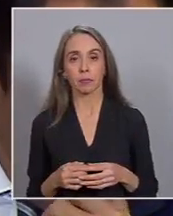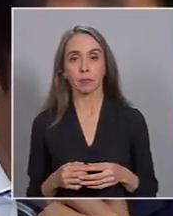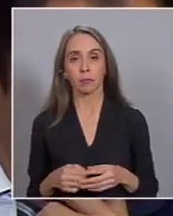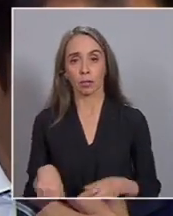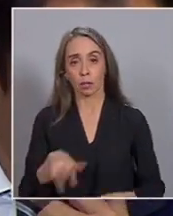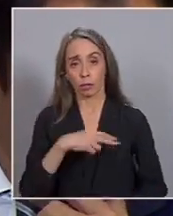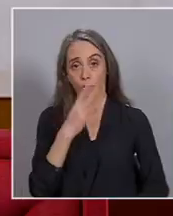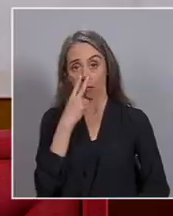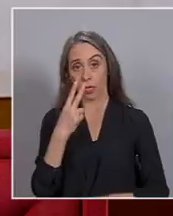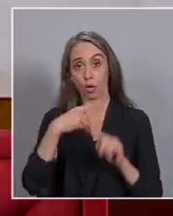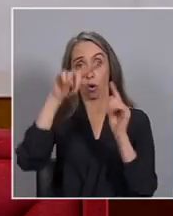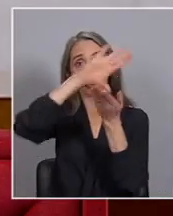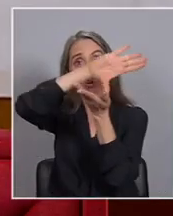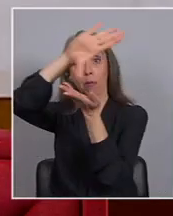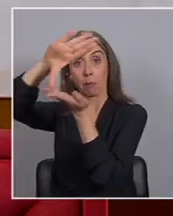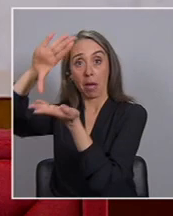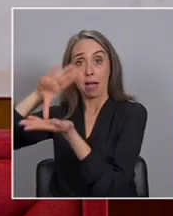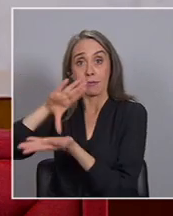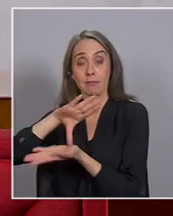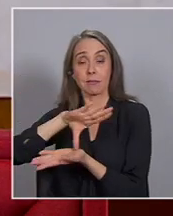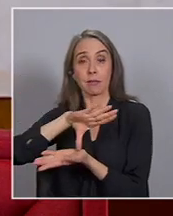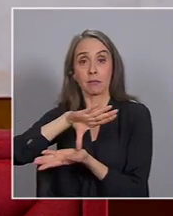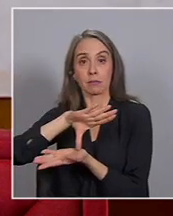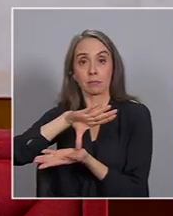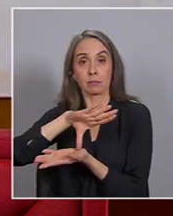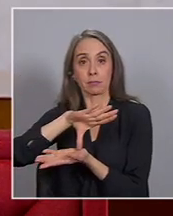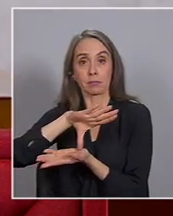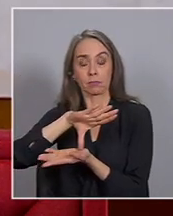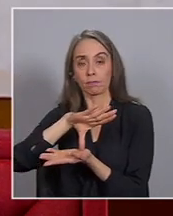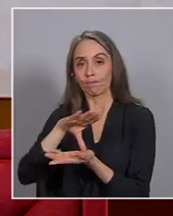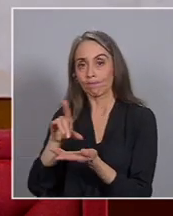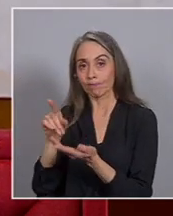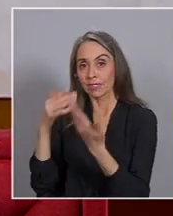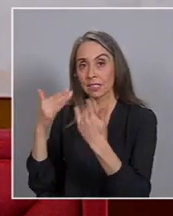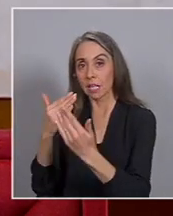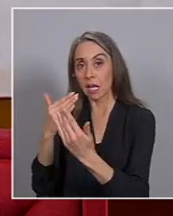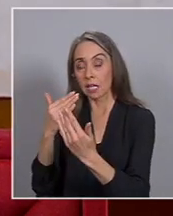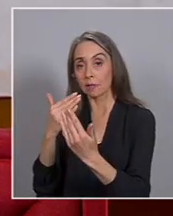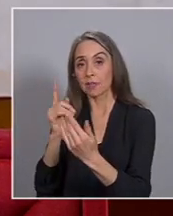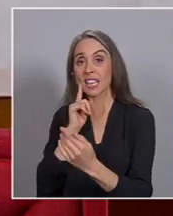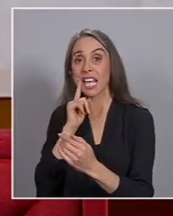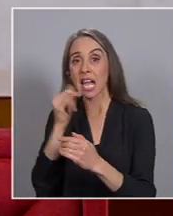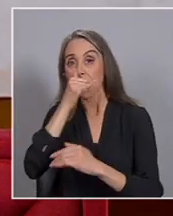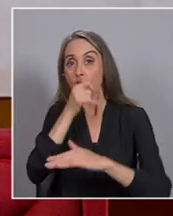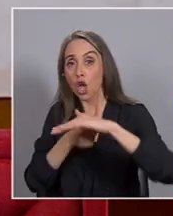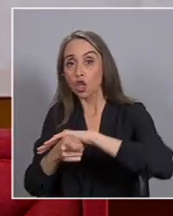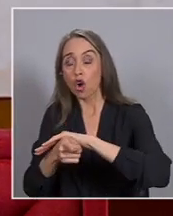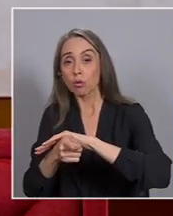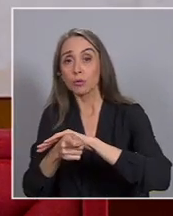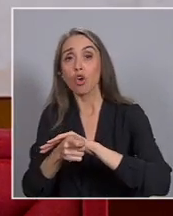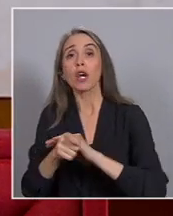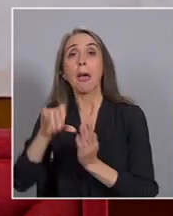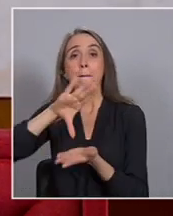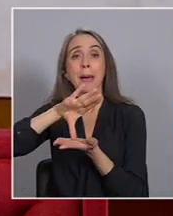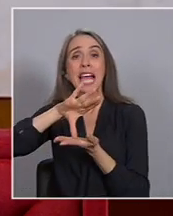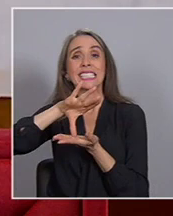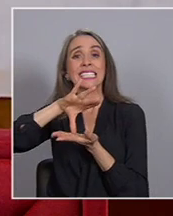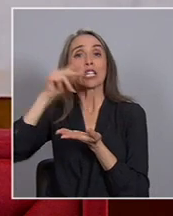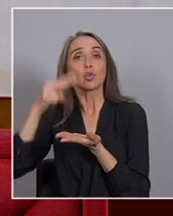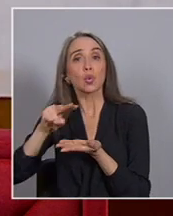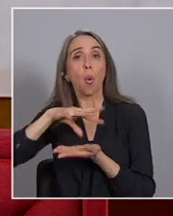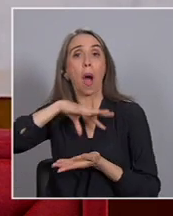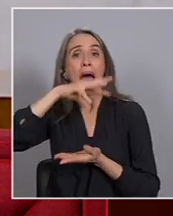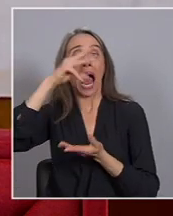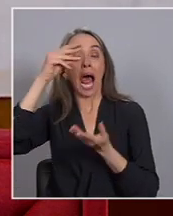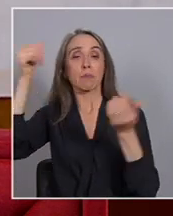hemos visto cómo los países que se enfrentan a la corrupción se van deteriorando, su alma se va deteriorando de manera